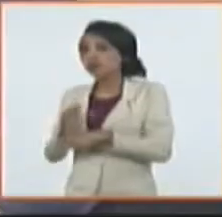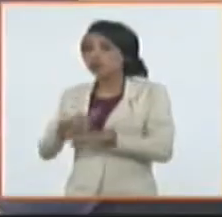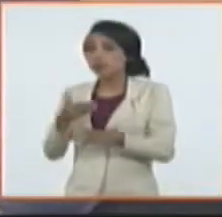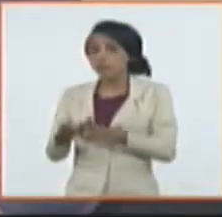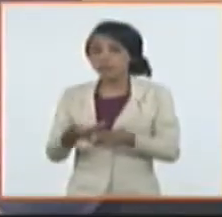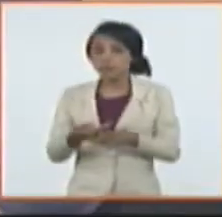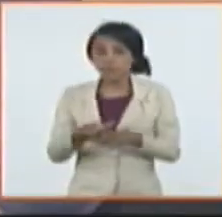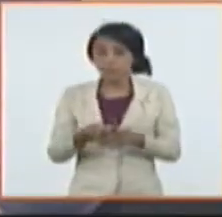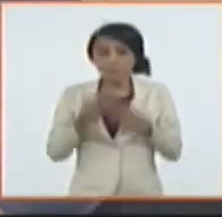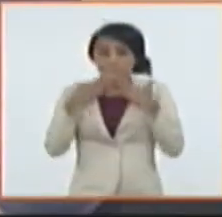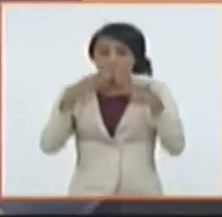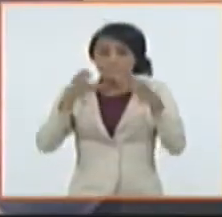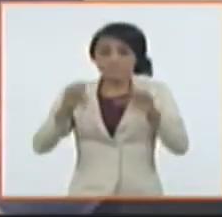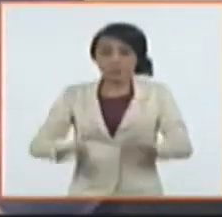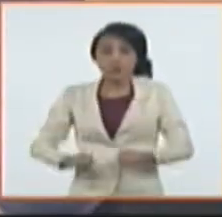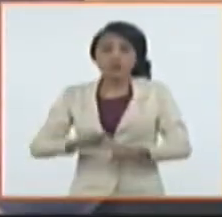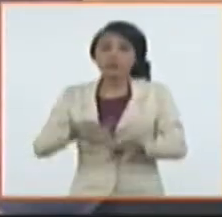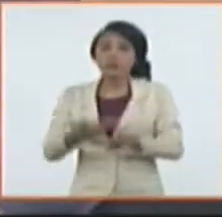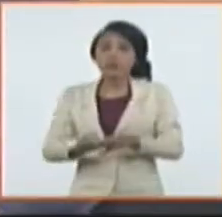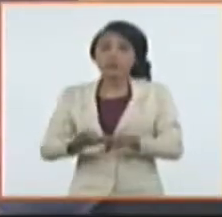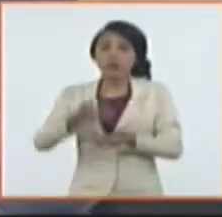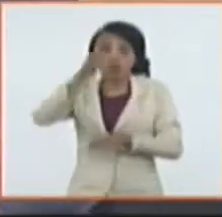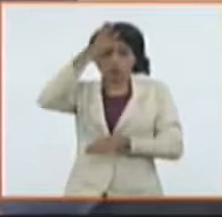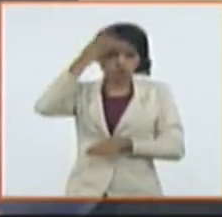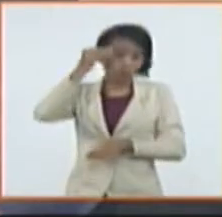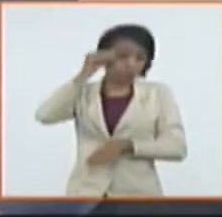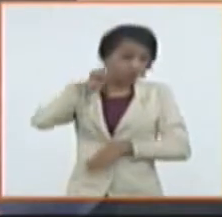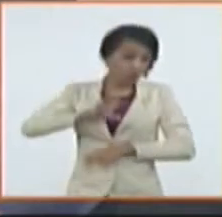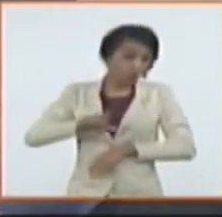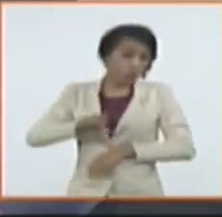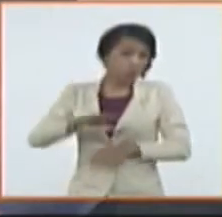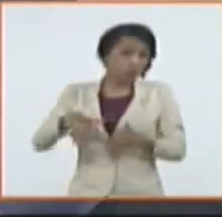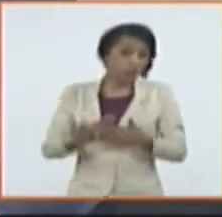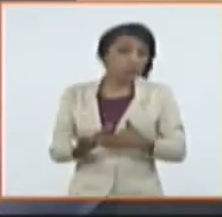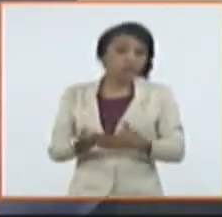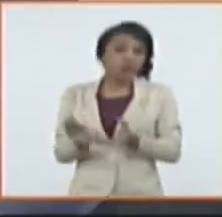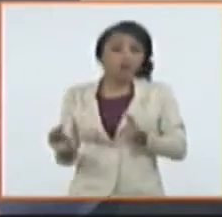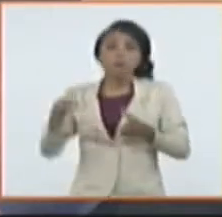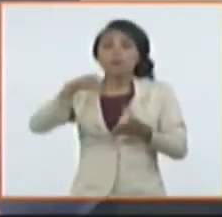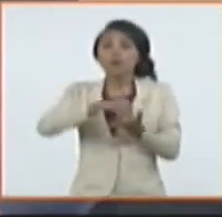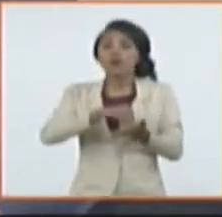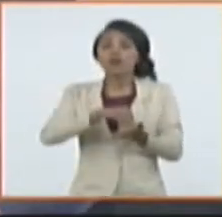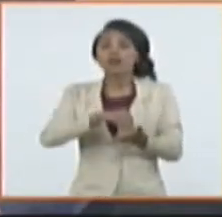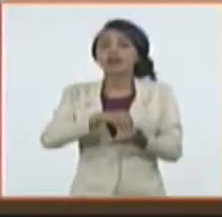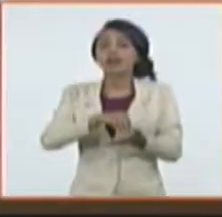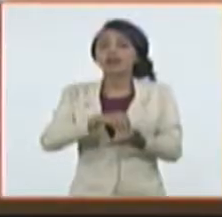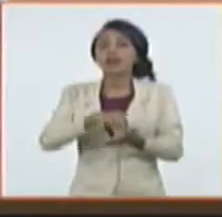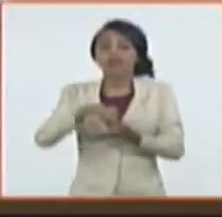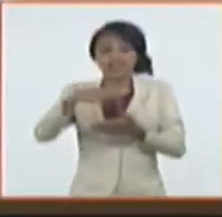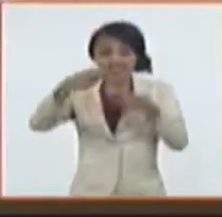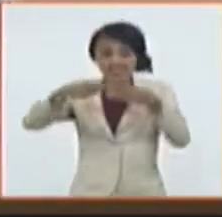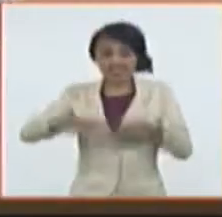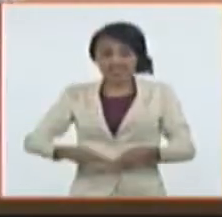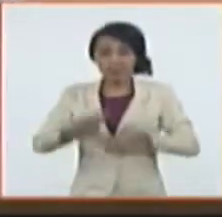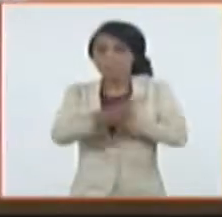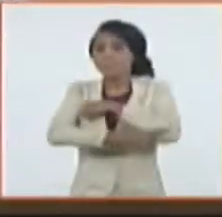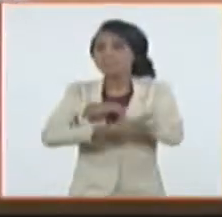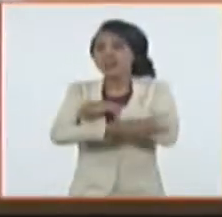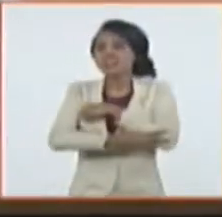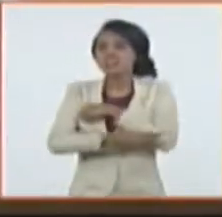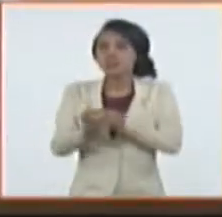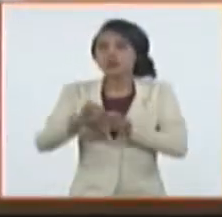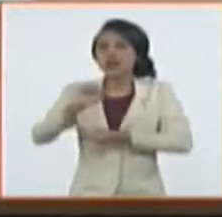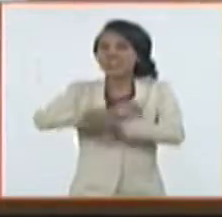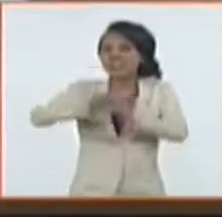pomo es cuando Trump, ya en los últimos días, nos incluye en la lista de países que supuestamente patrocinan el terrorismo. Y a partir